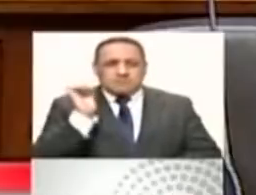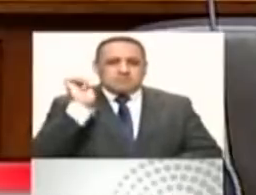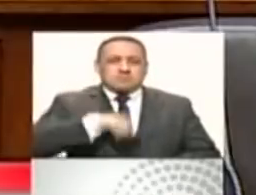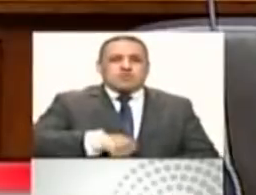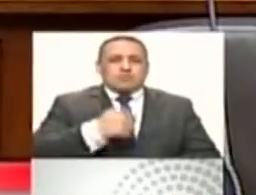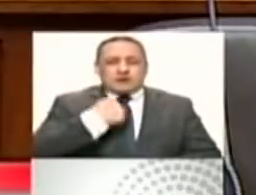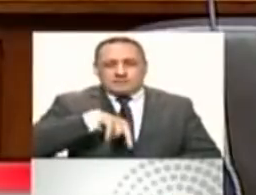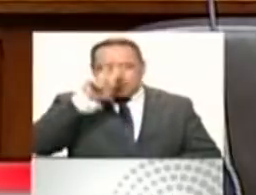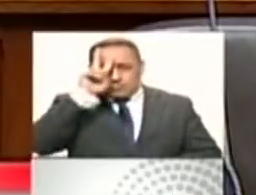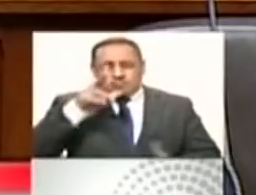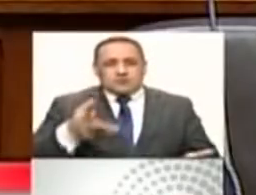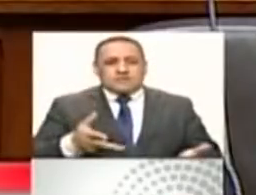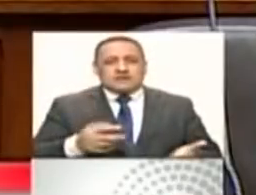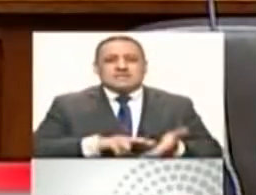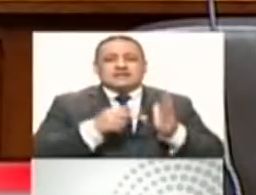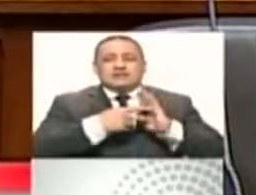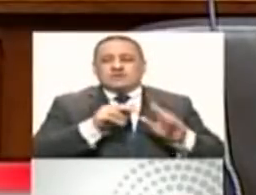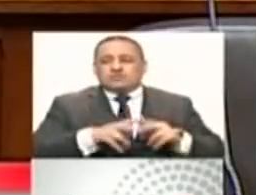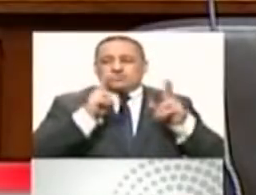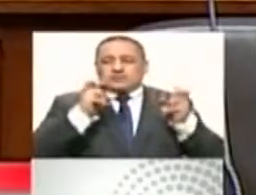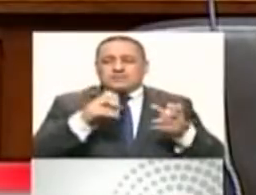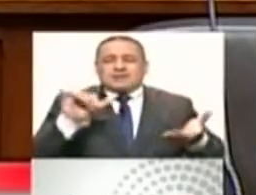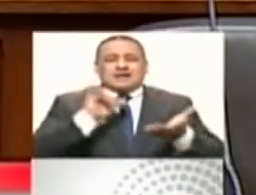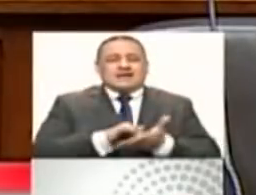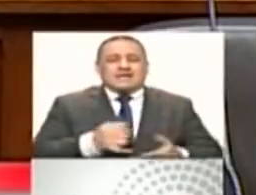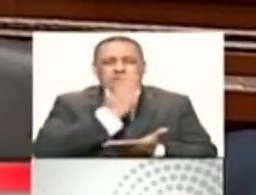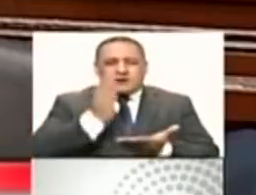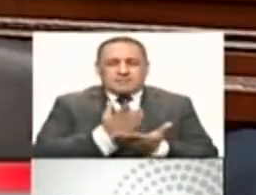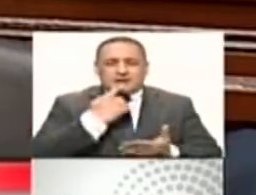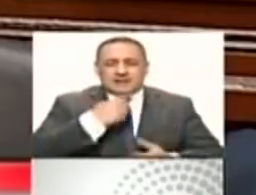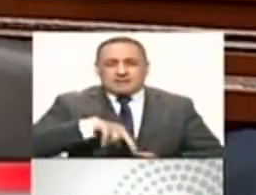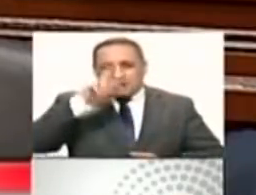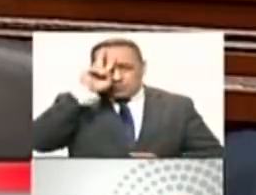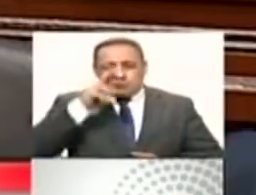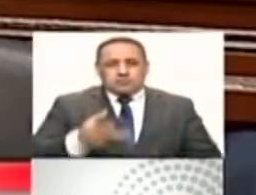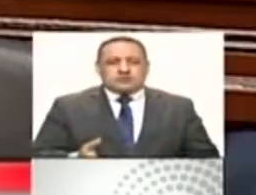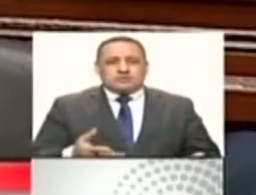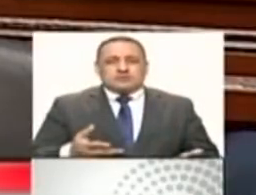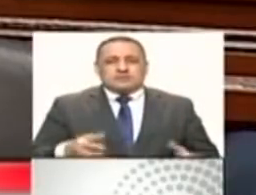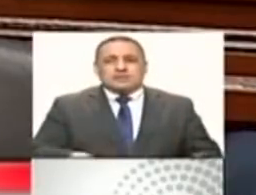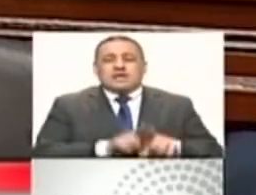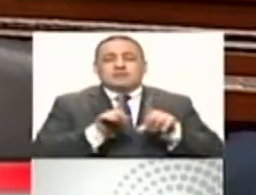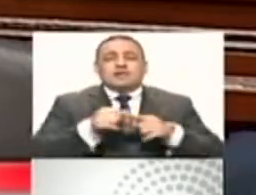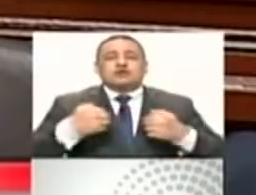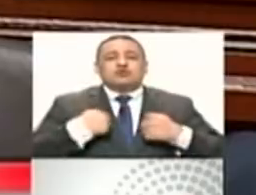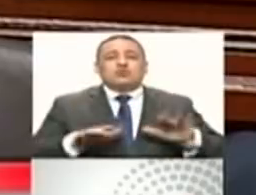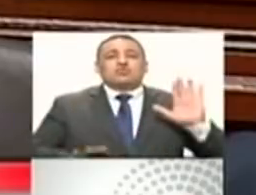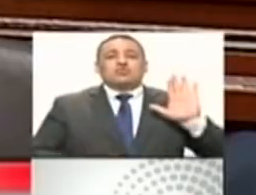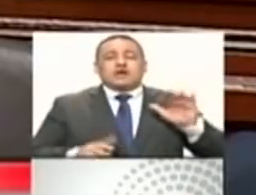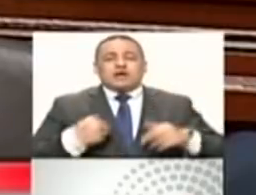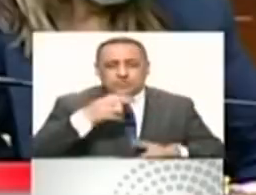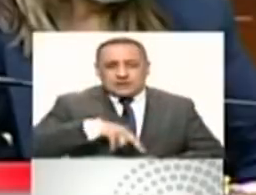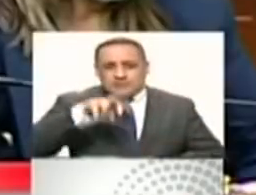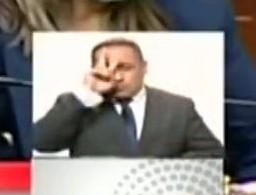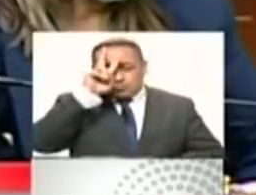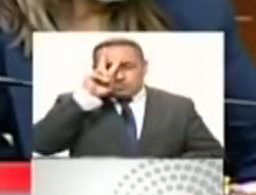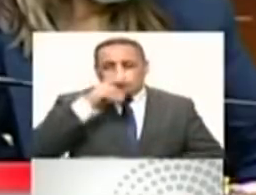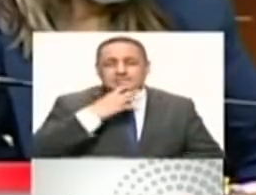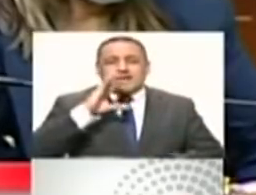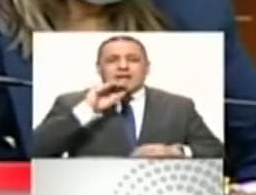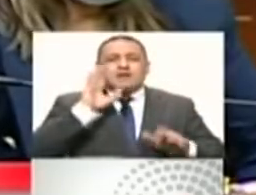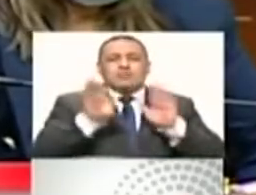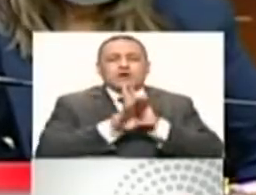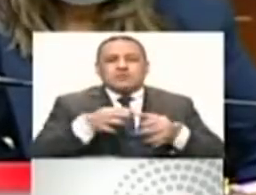voto dinámico, digamos, movible, se concrete al finalizar todo el procedimiento. Lo que nos